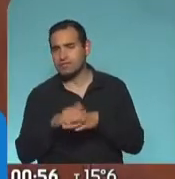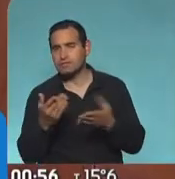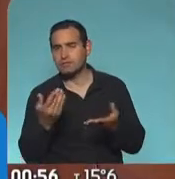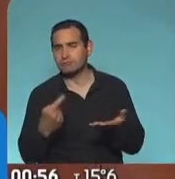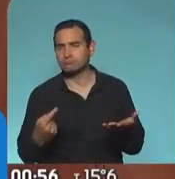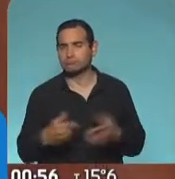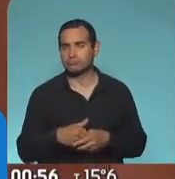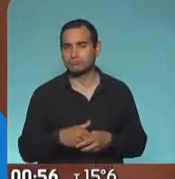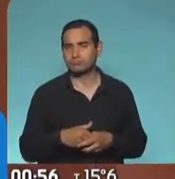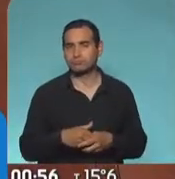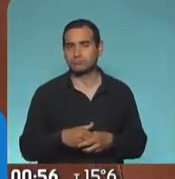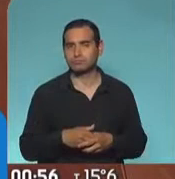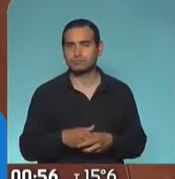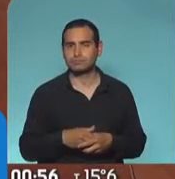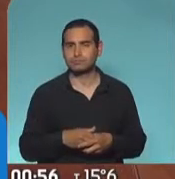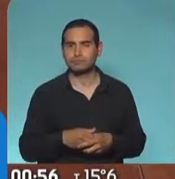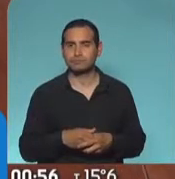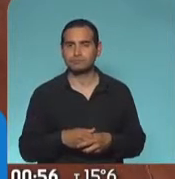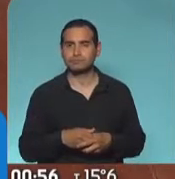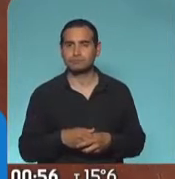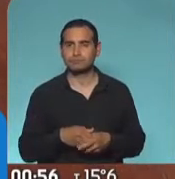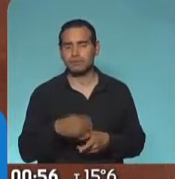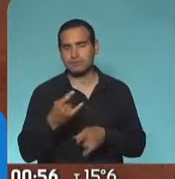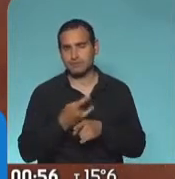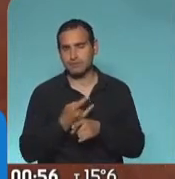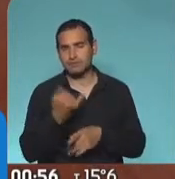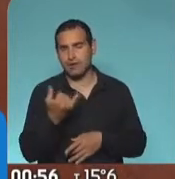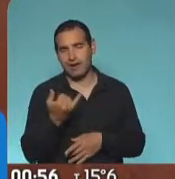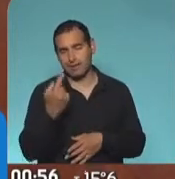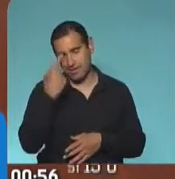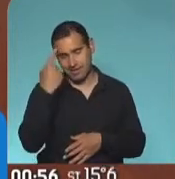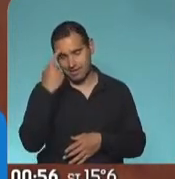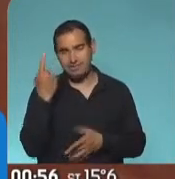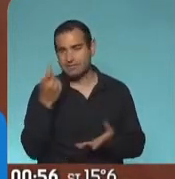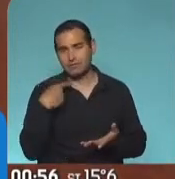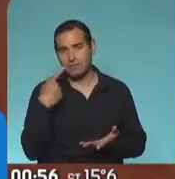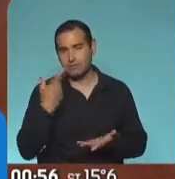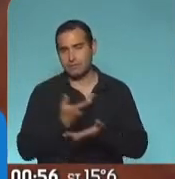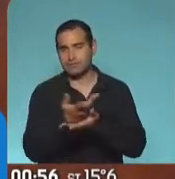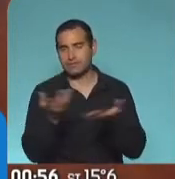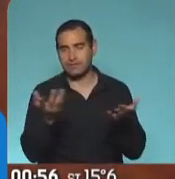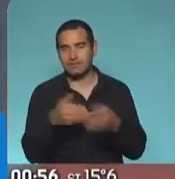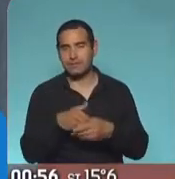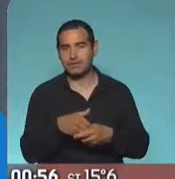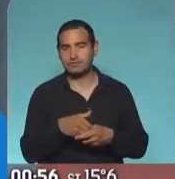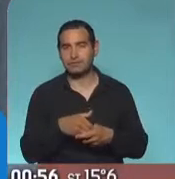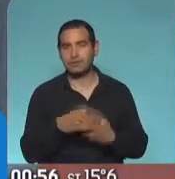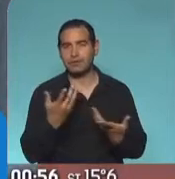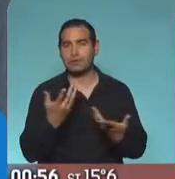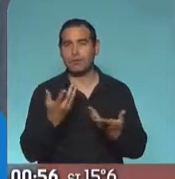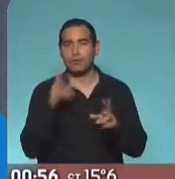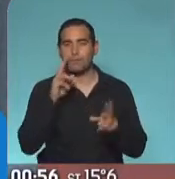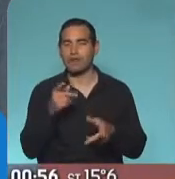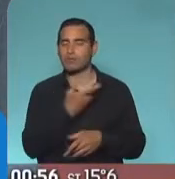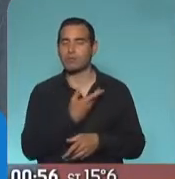obviamente de la retórica que siempre aparece en un momento que presentamos programas de gobierno